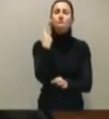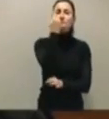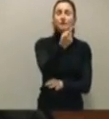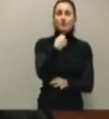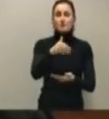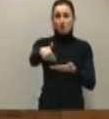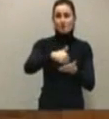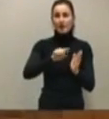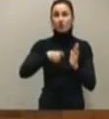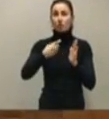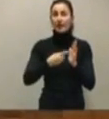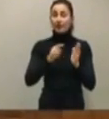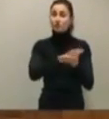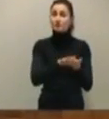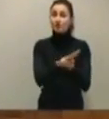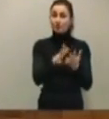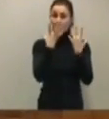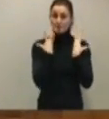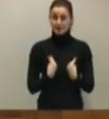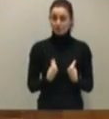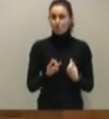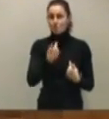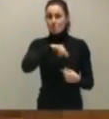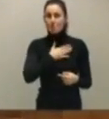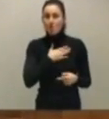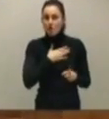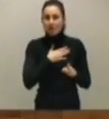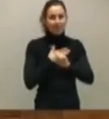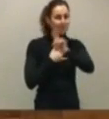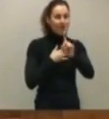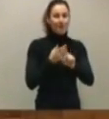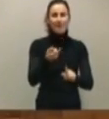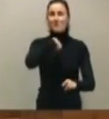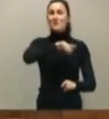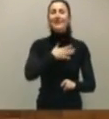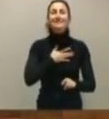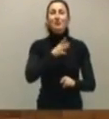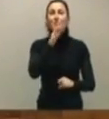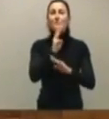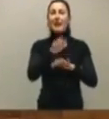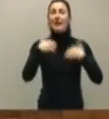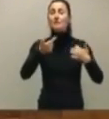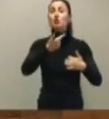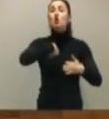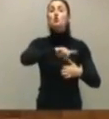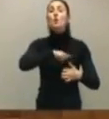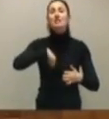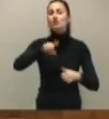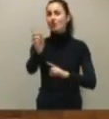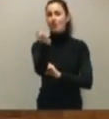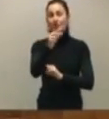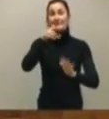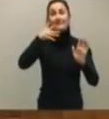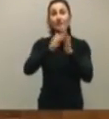callar. En su enmienda a la totalidad usted hablaba de lo nuestro. Yo voy a hablar no de lo nuestro, porque este Parlamento no es lo